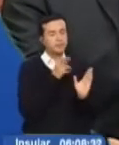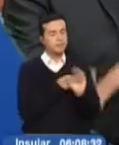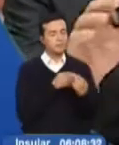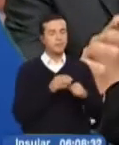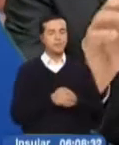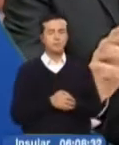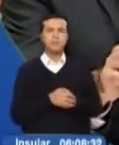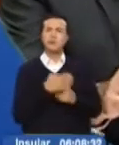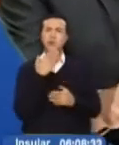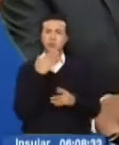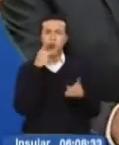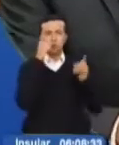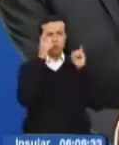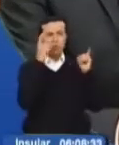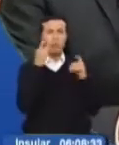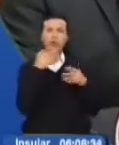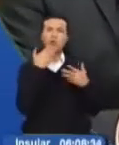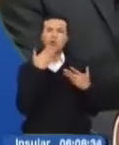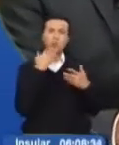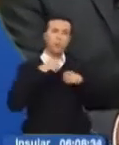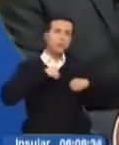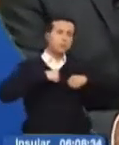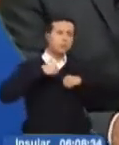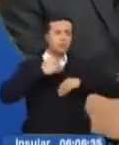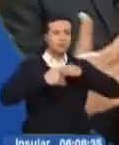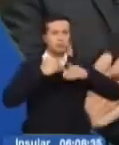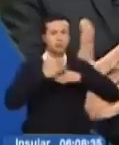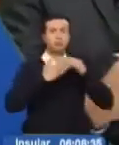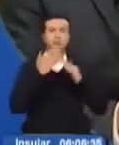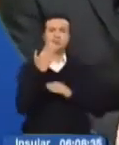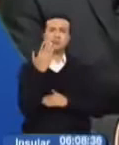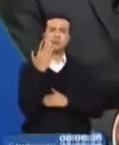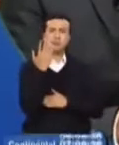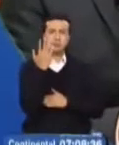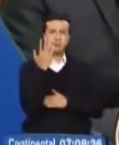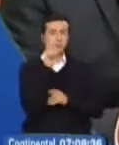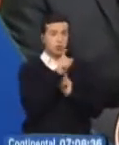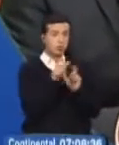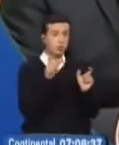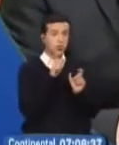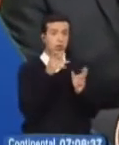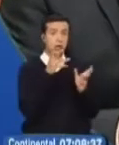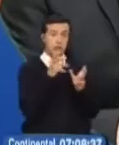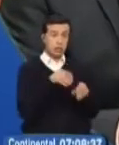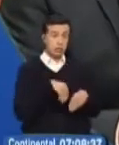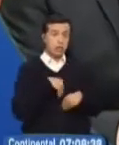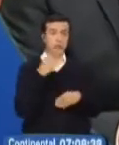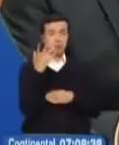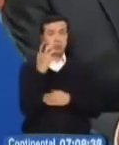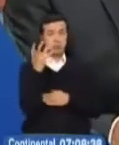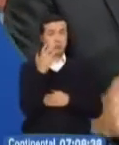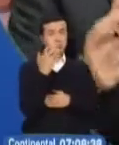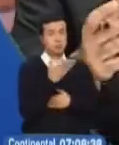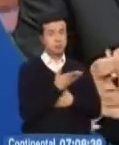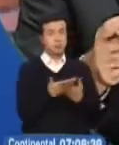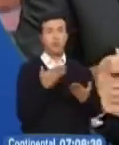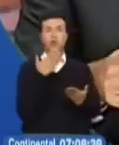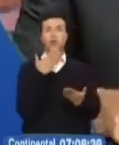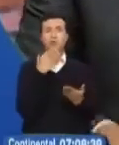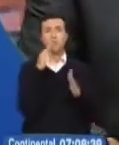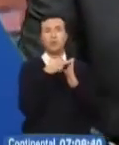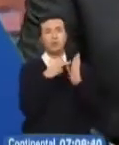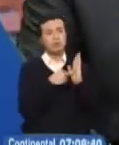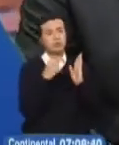que regulan los mecanismos para viabilizar los procesos de desvinculación de los servidores que quieran acogerse al retiro por jubilación qué tipo de